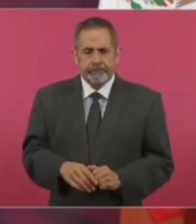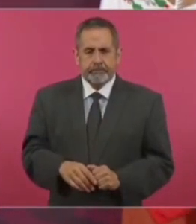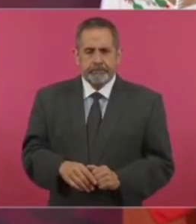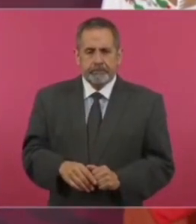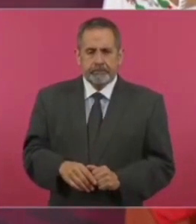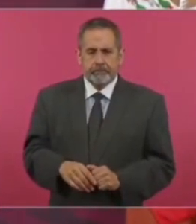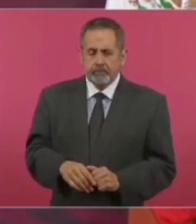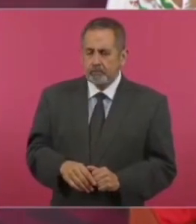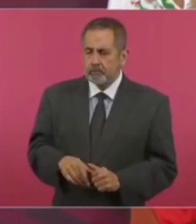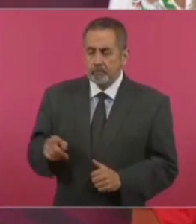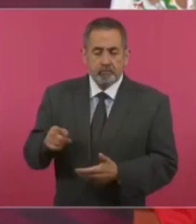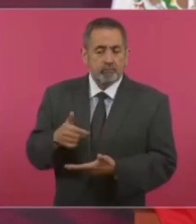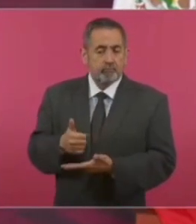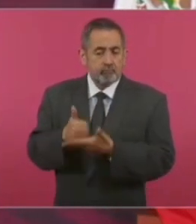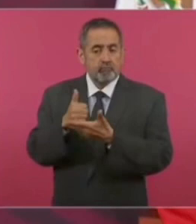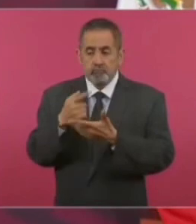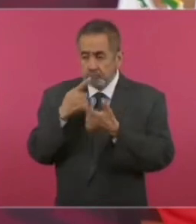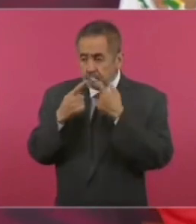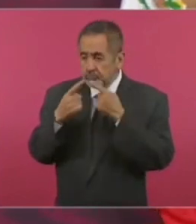ayudaron mucho los